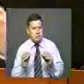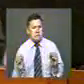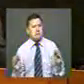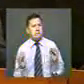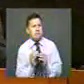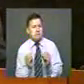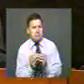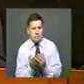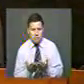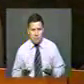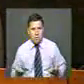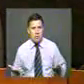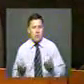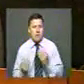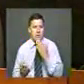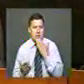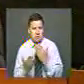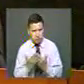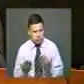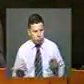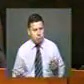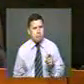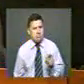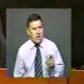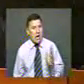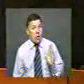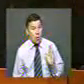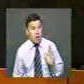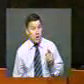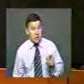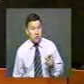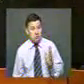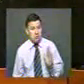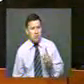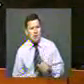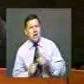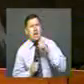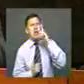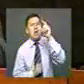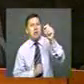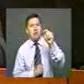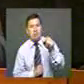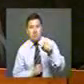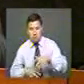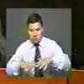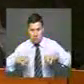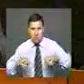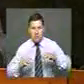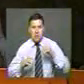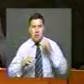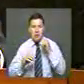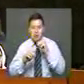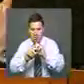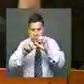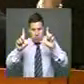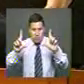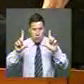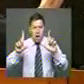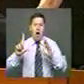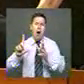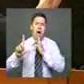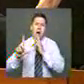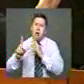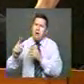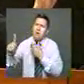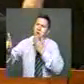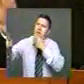más también agradecerles a quienes, estando muy lejos de esta audiencia, sacaron unos minutos para